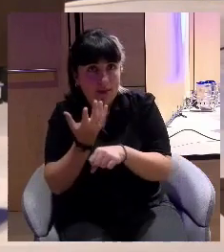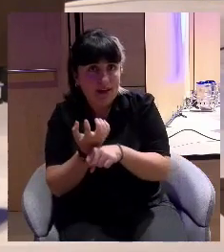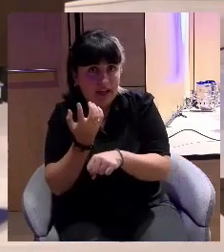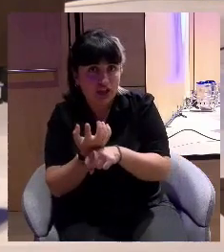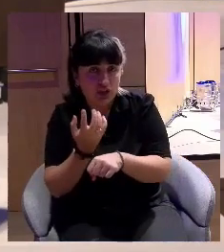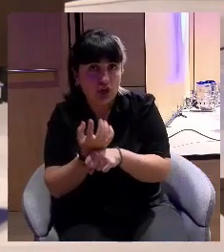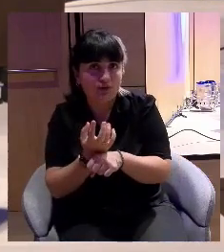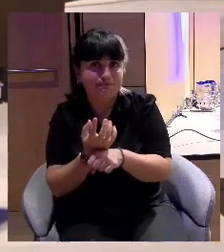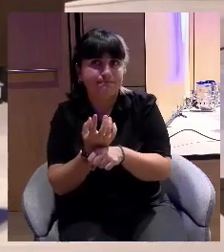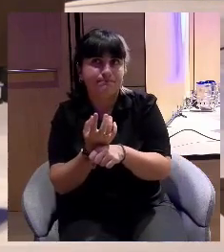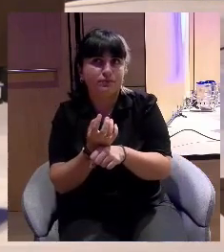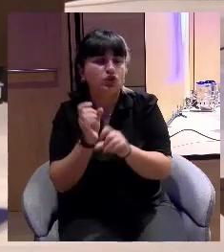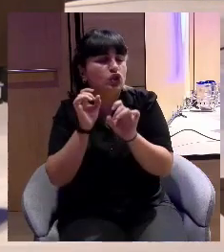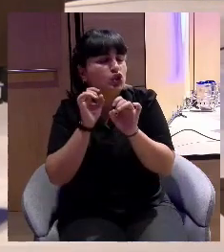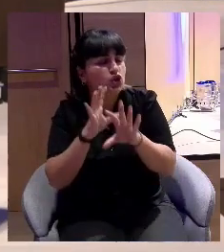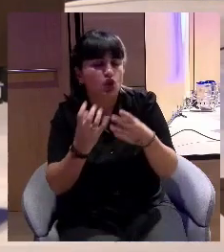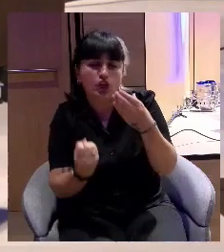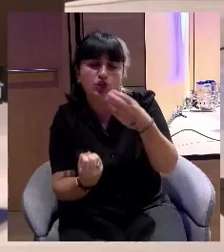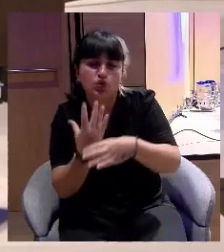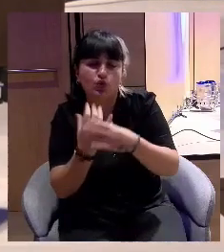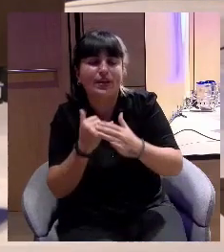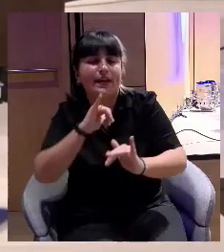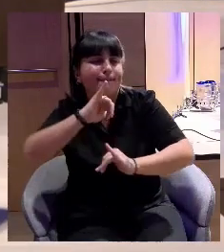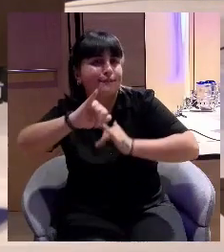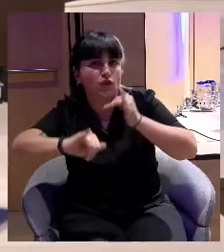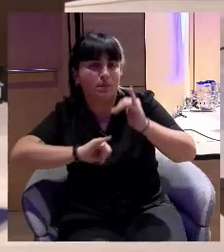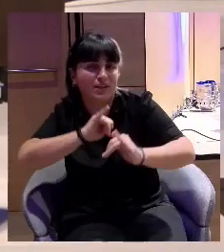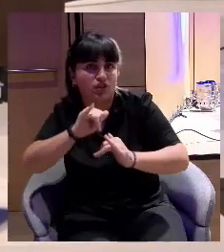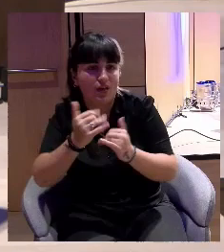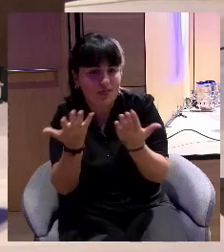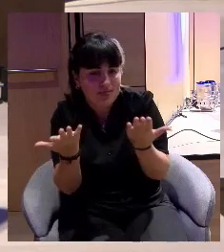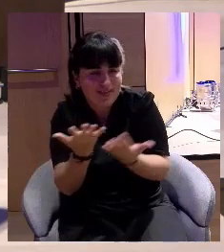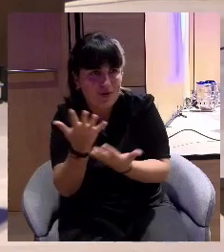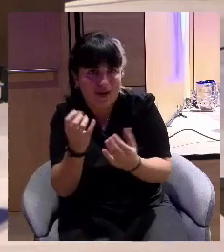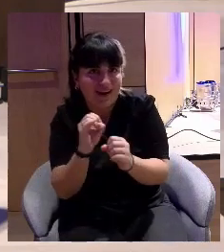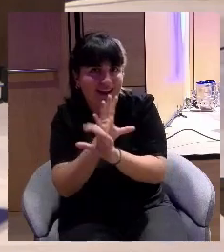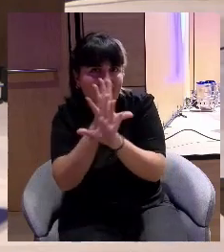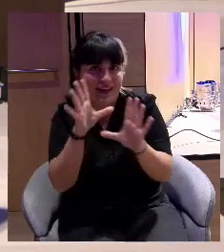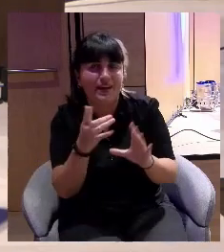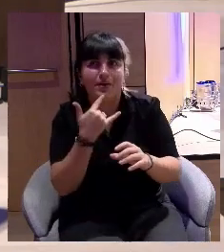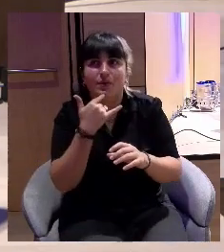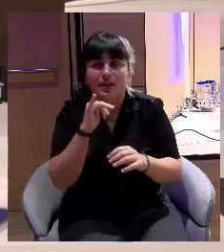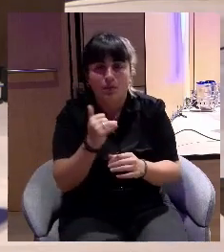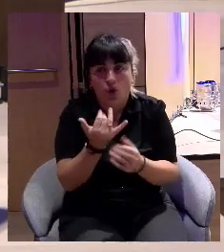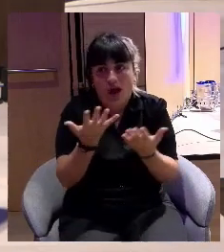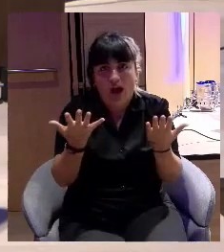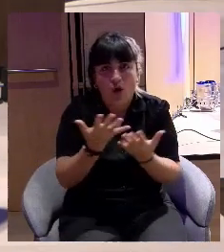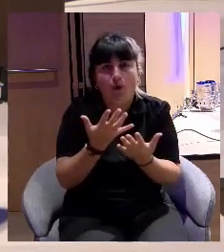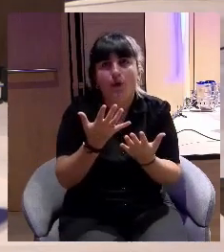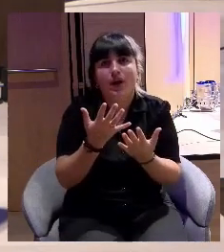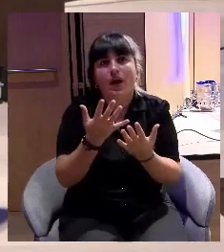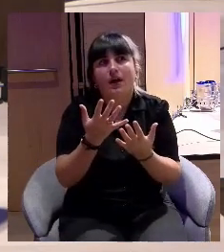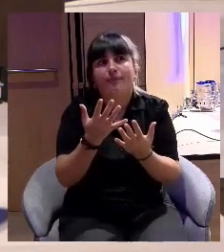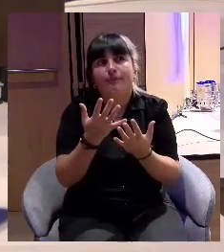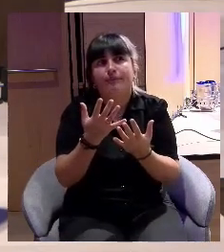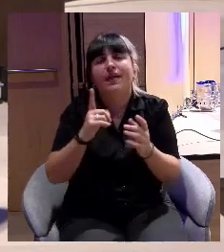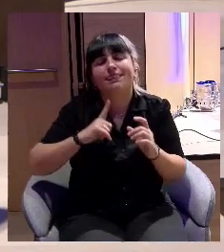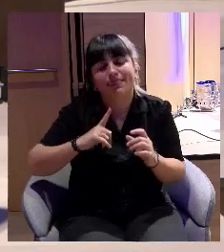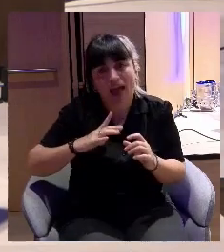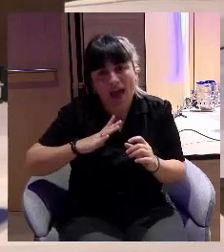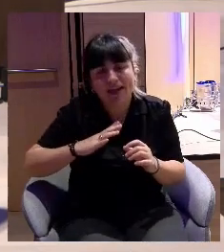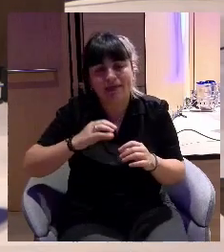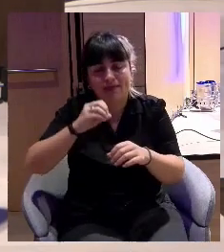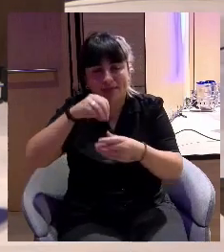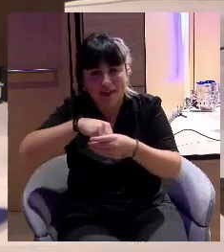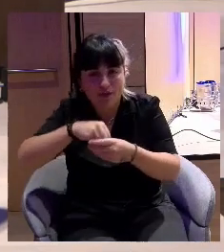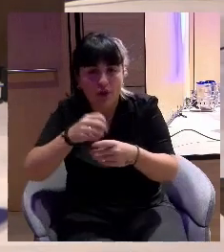más que, digamos, consumir información, es decir, no hay como una retribución o reacciones. Y hay juegos, obviamente, que bueno, eso tiene cierta